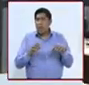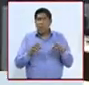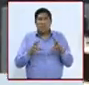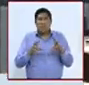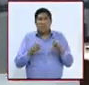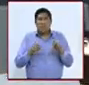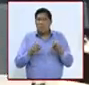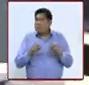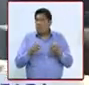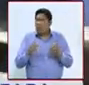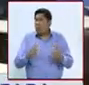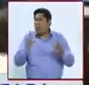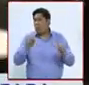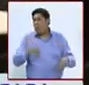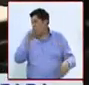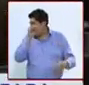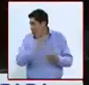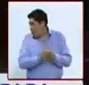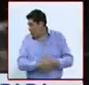nos da tiempo, pues.